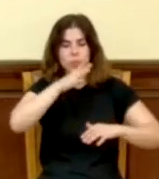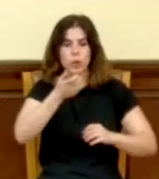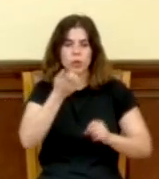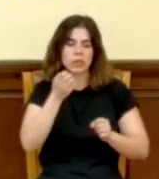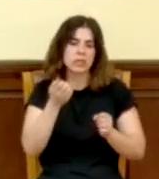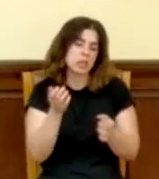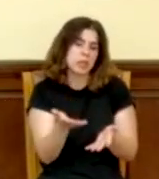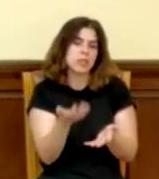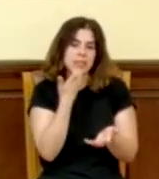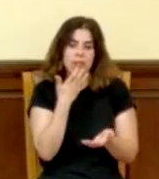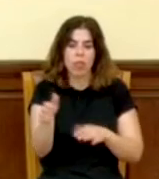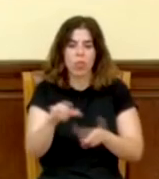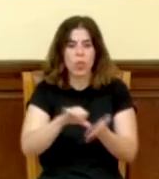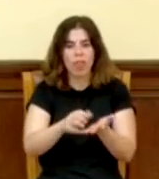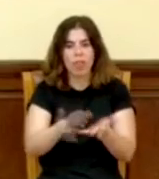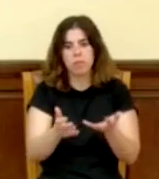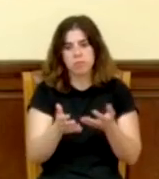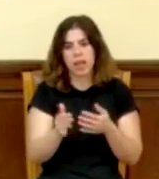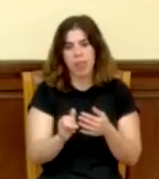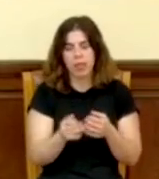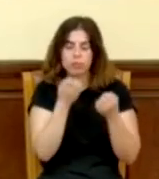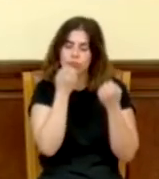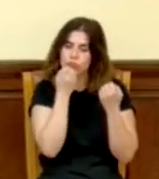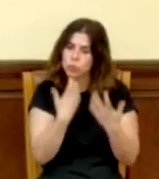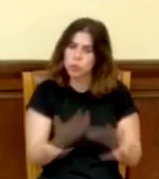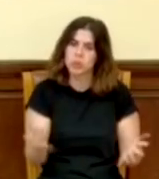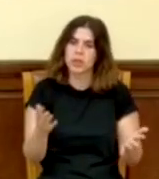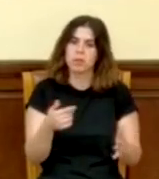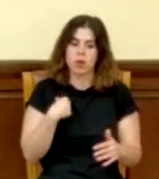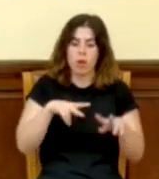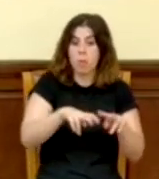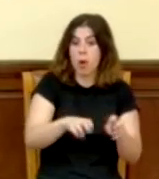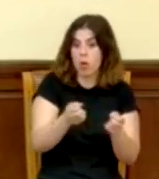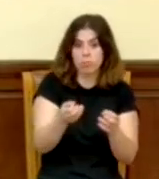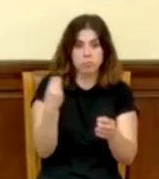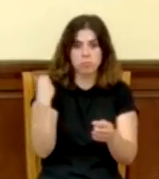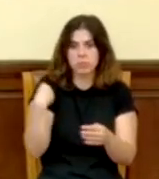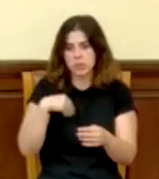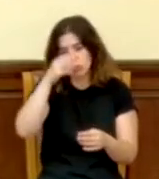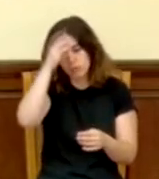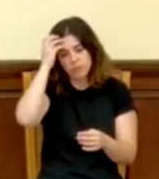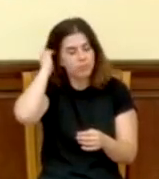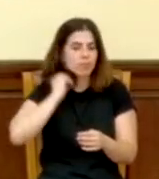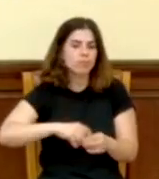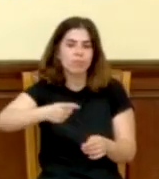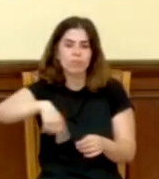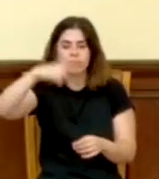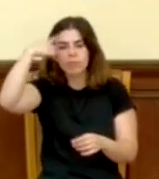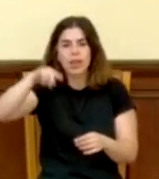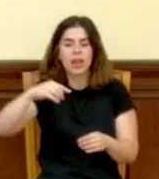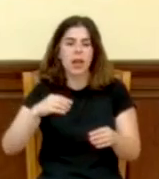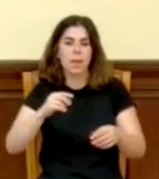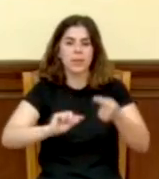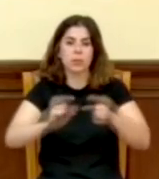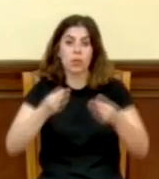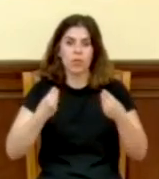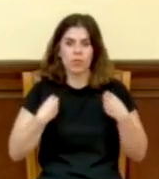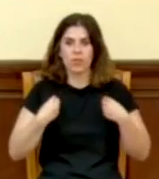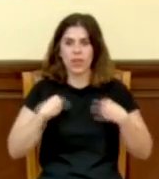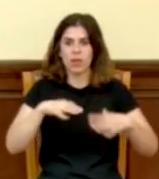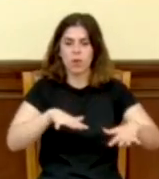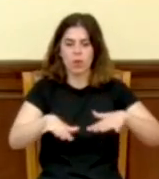que es beneficiosa para la ciudad. Pero como le he dicho al principio, sabemos que el presupuesto está vivo y que efectivamente se tiene que ir modificando